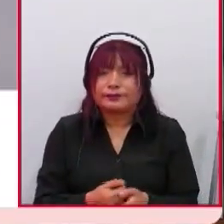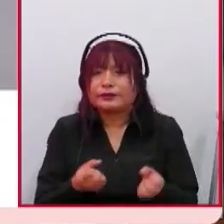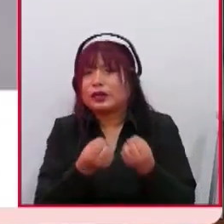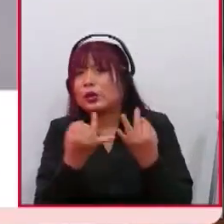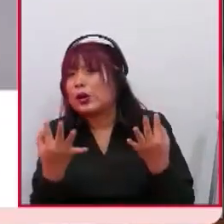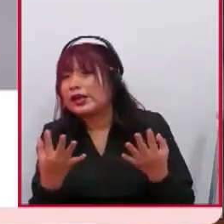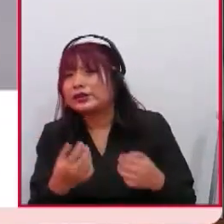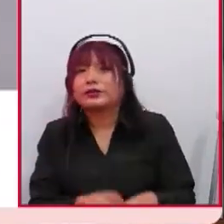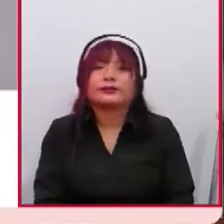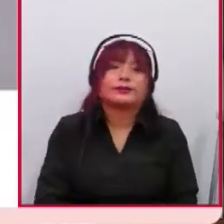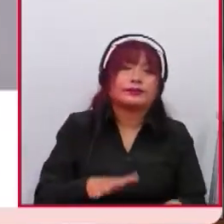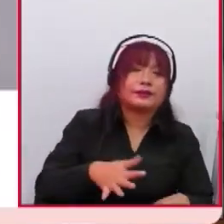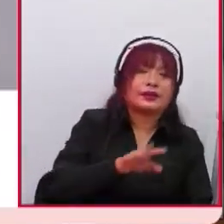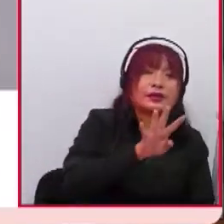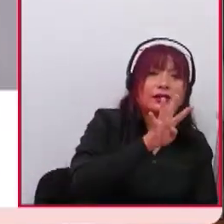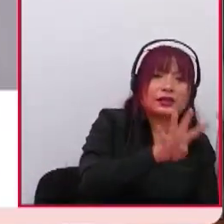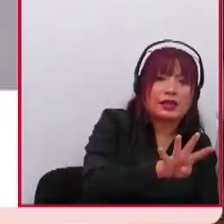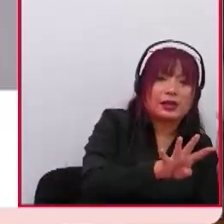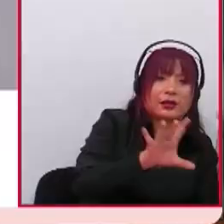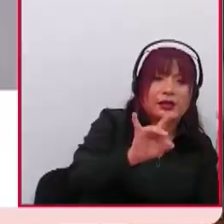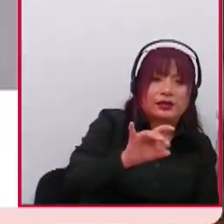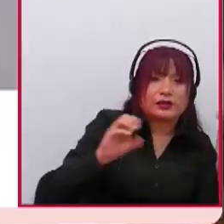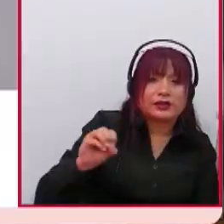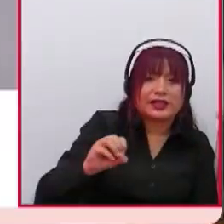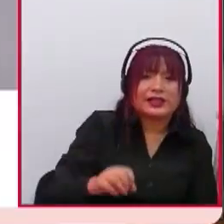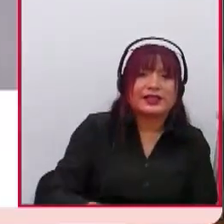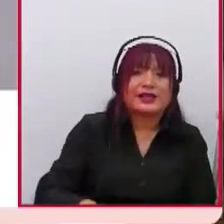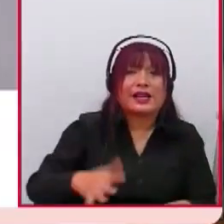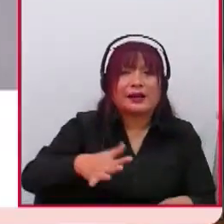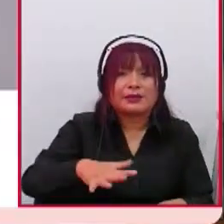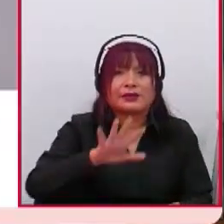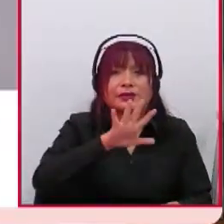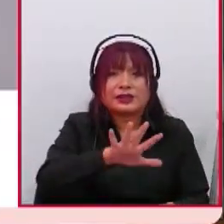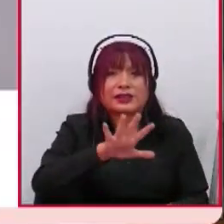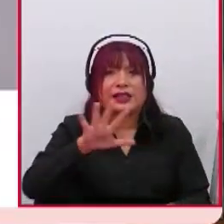perdón? Entre 480 hasta 520, hemos llegado hasta 550,